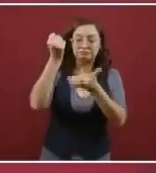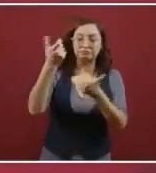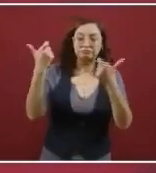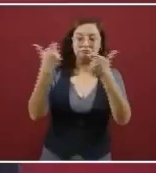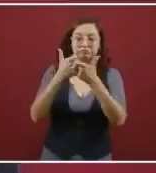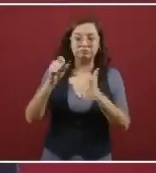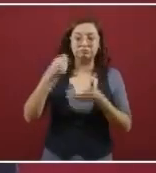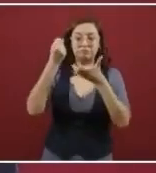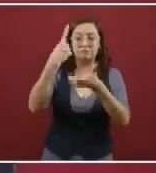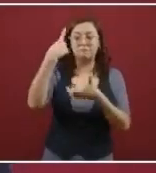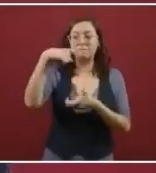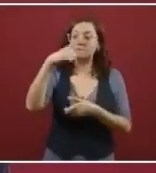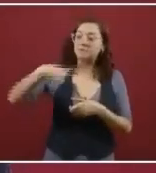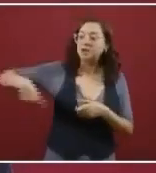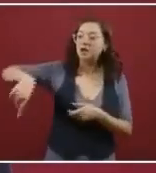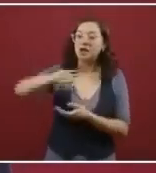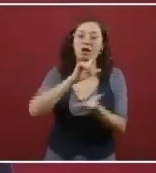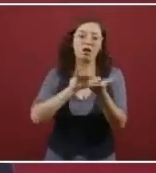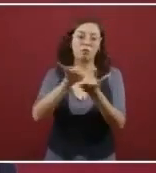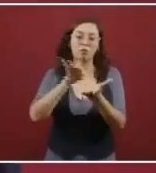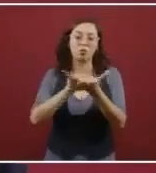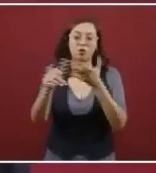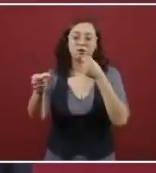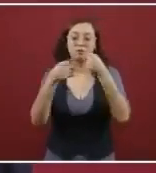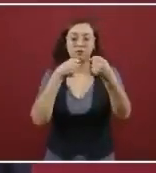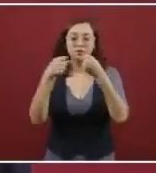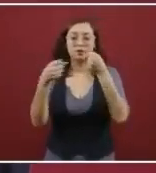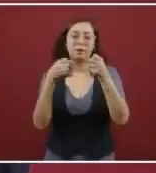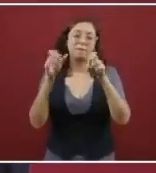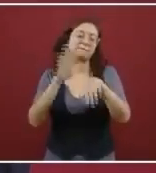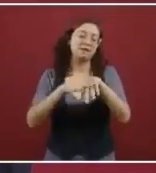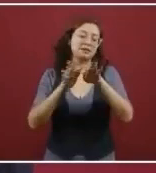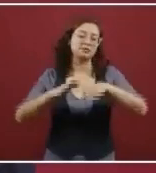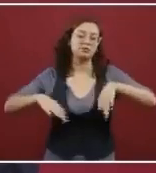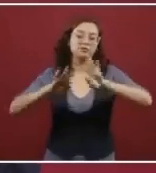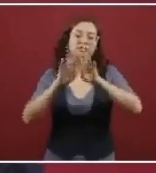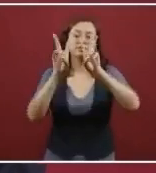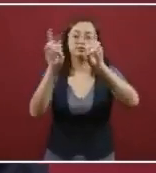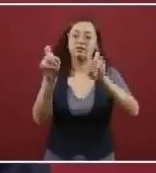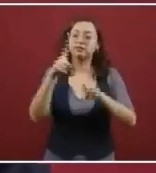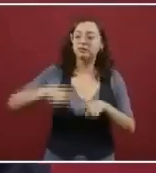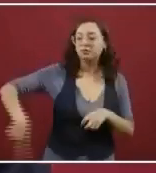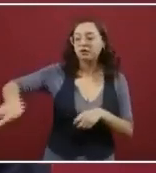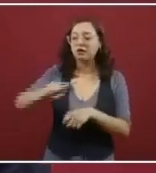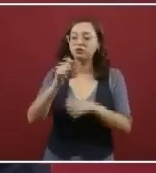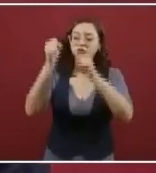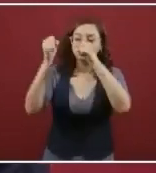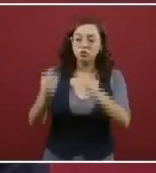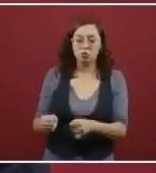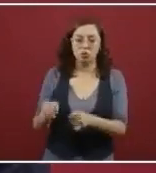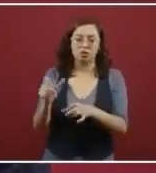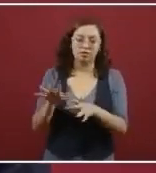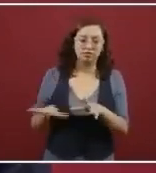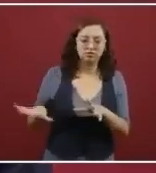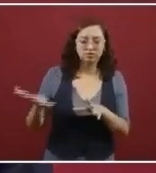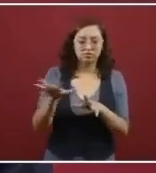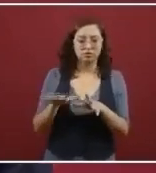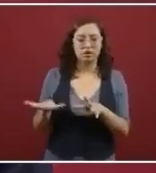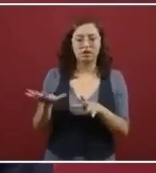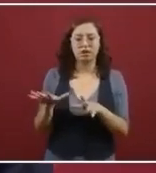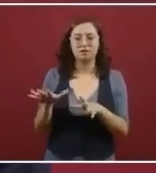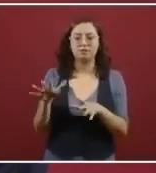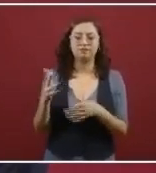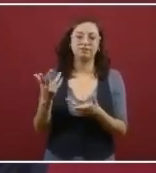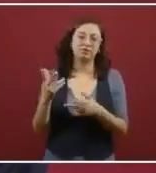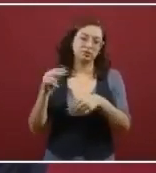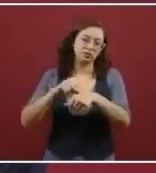de periodistas, sobre todo en seguridad social, hacer algo con el